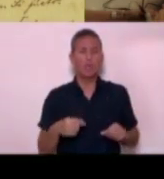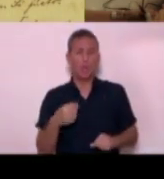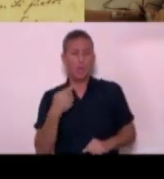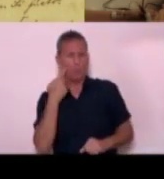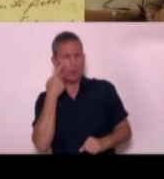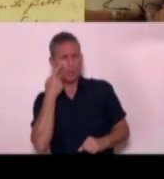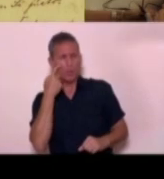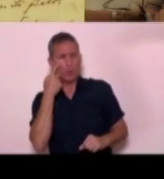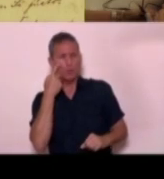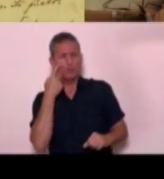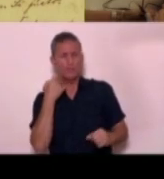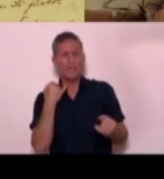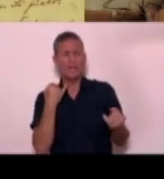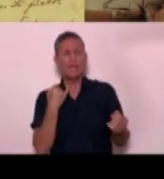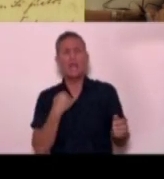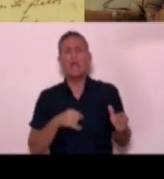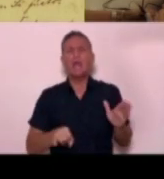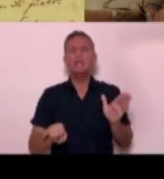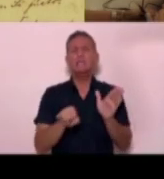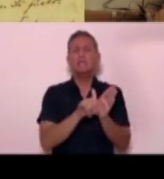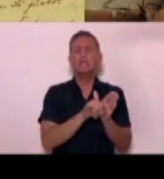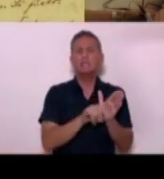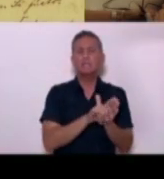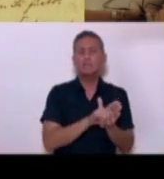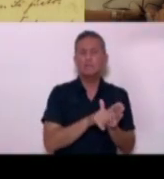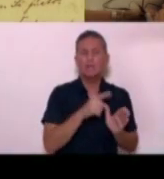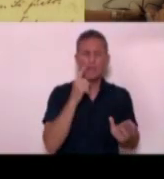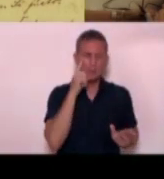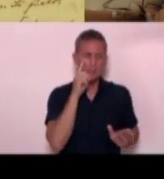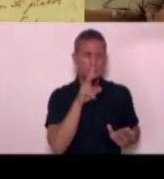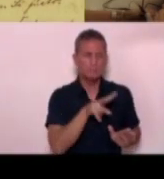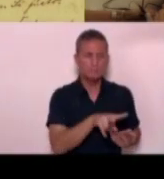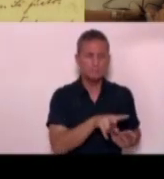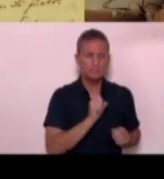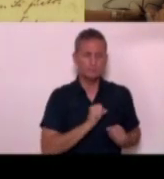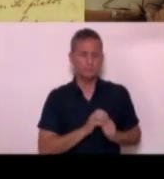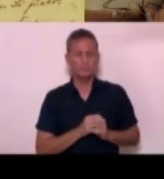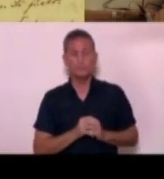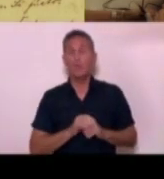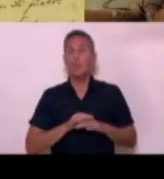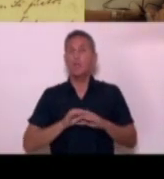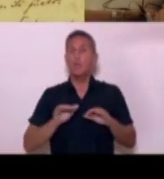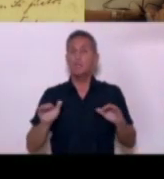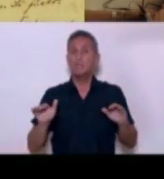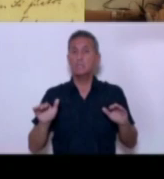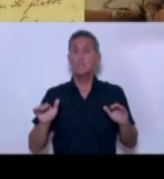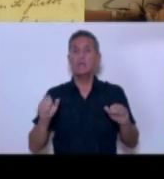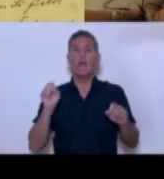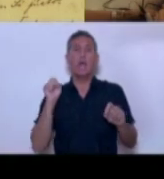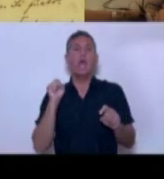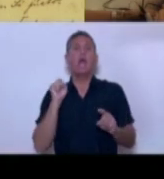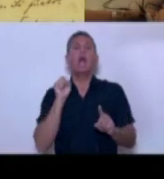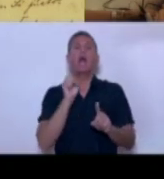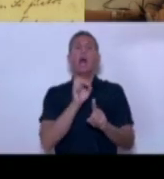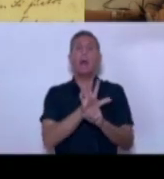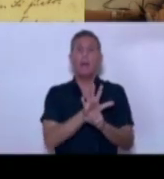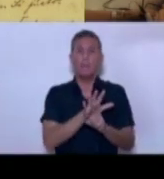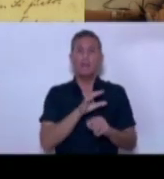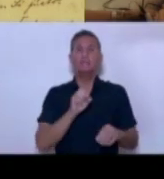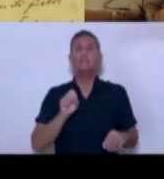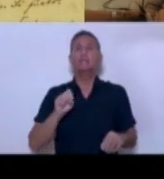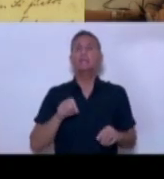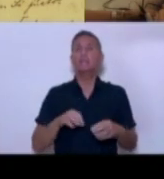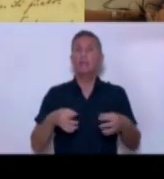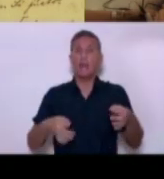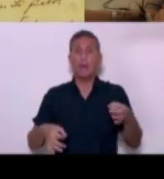hay otras que ustedes pueden reconocer e identificar en ellas los tiempos verbales en los que aparecen conjugadas. Ya